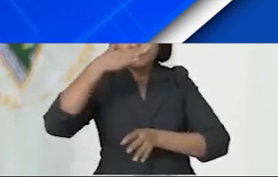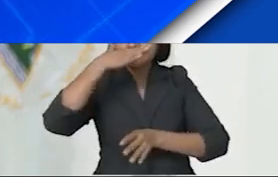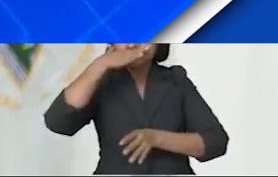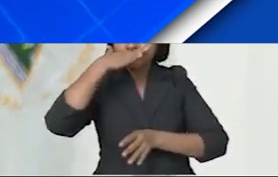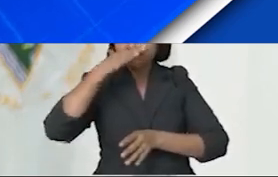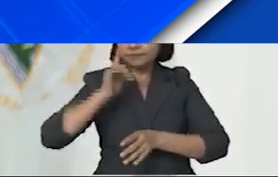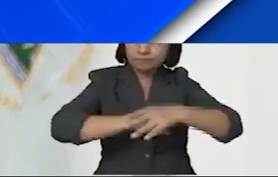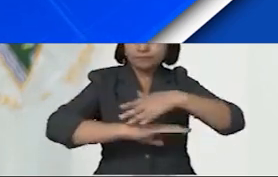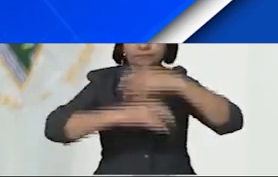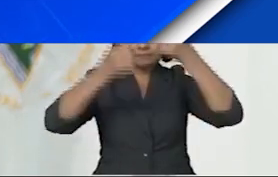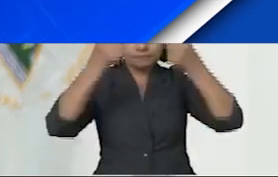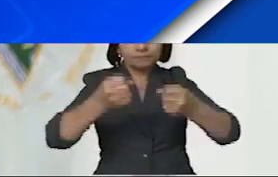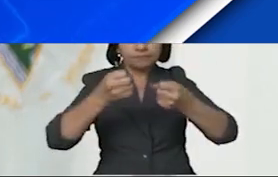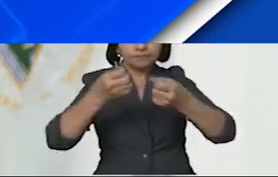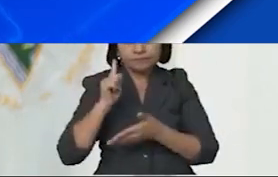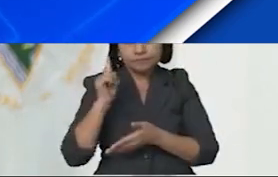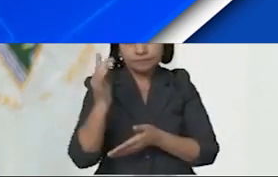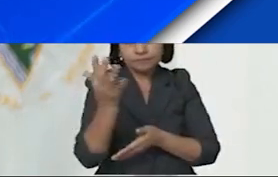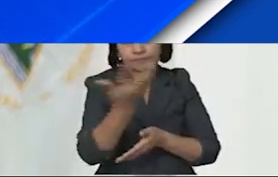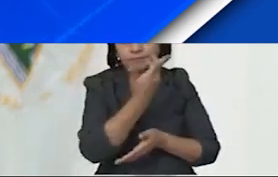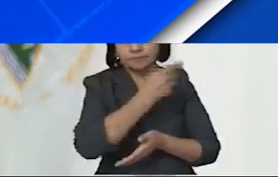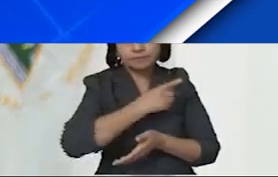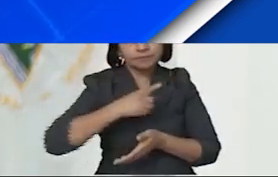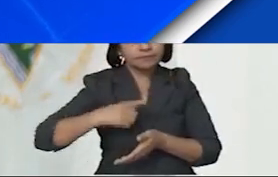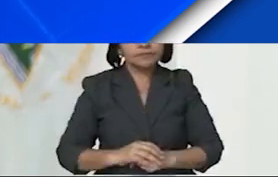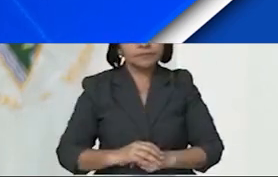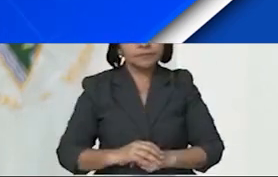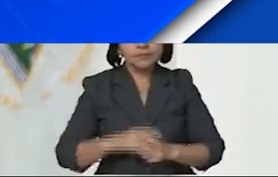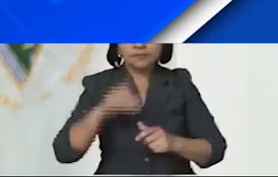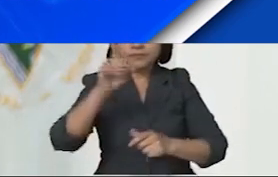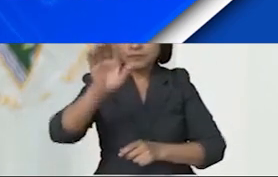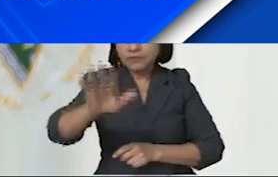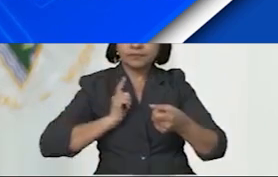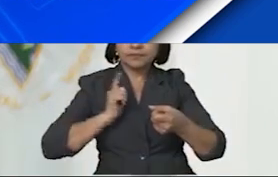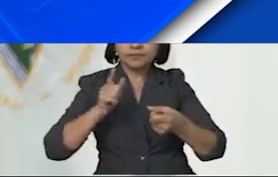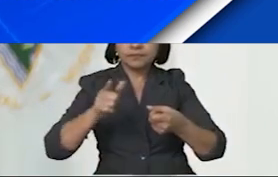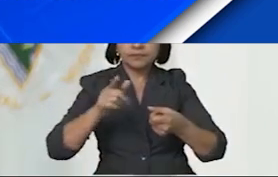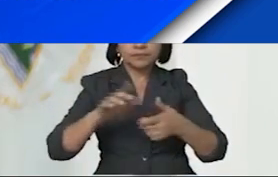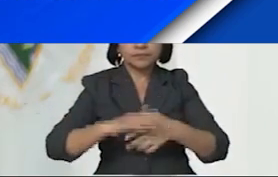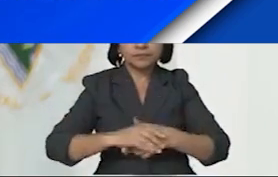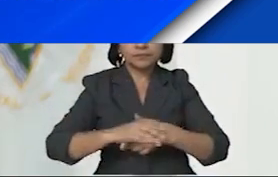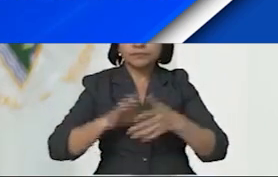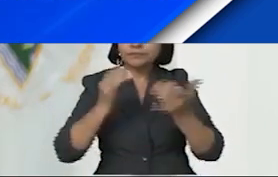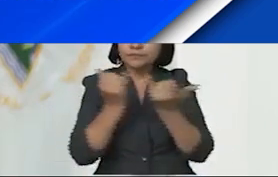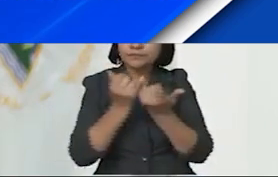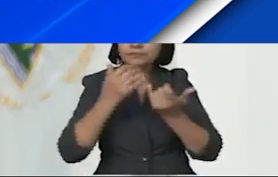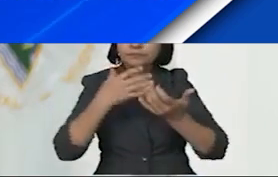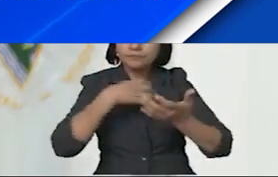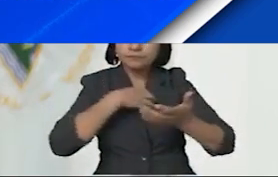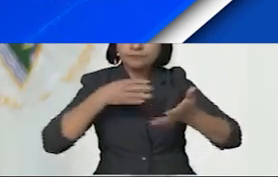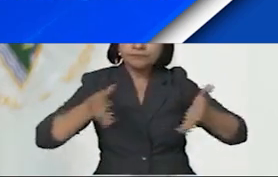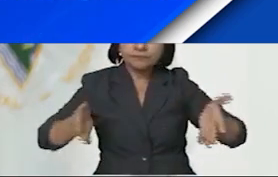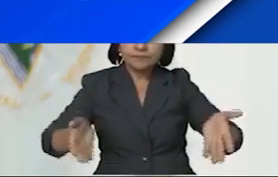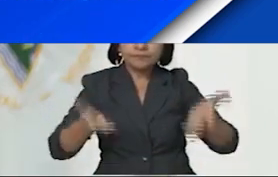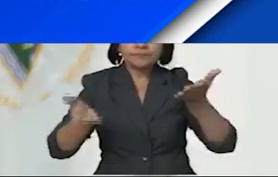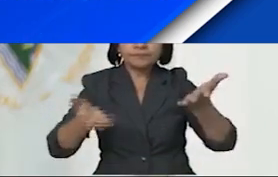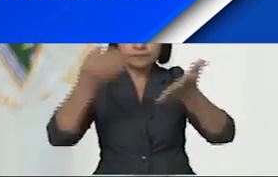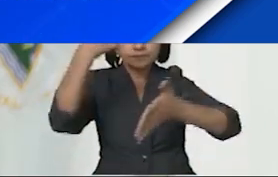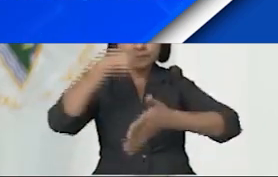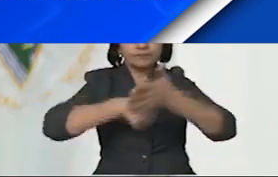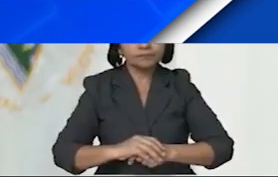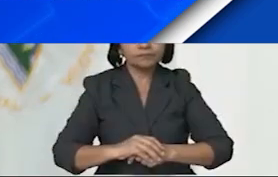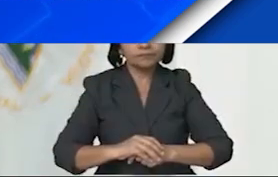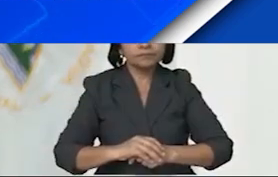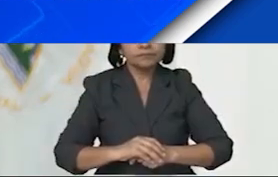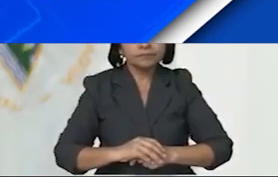revolucionario que tenía Nasser y que nos lo deja, con esa firmeza, con esa emotividad para defender la